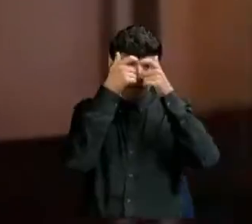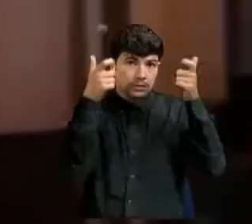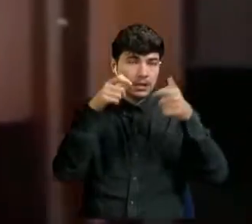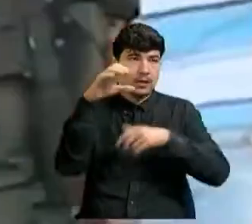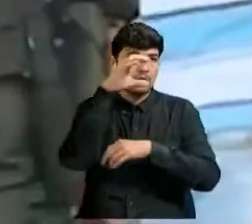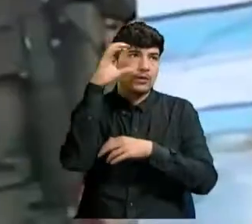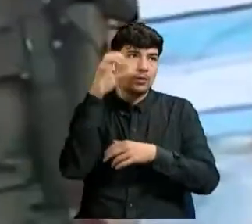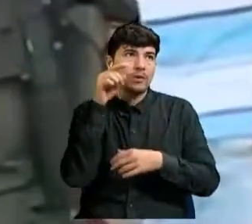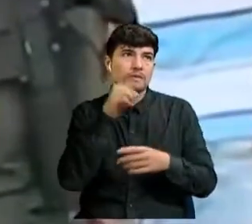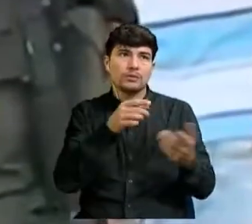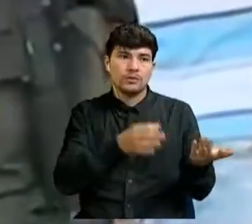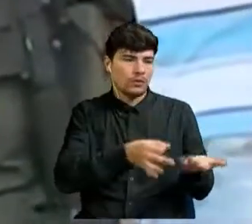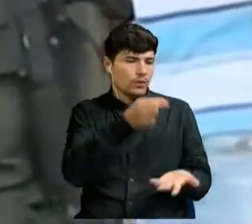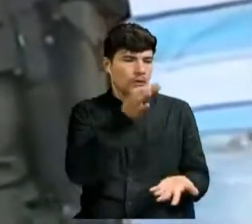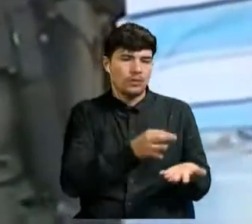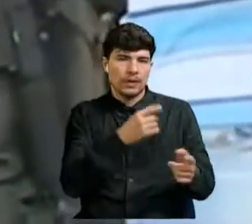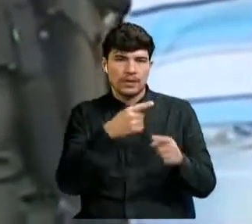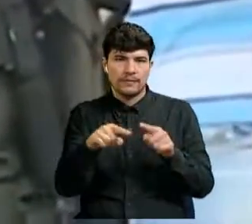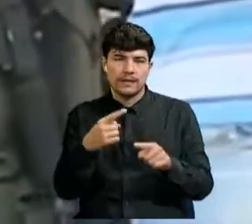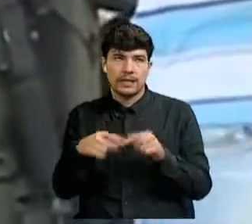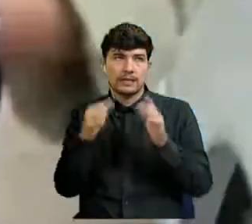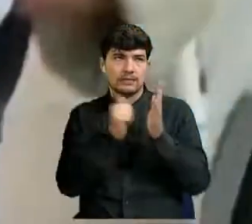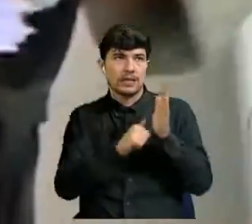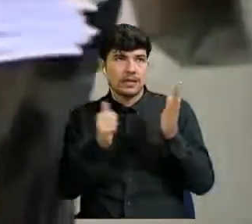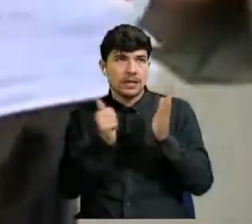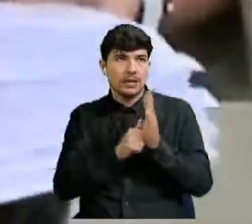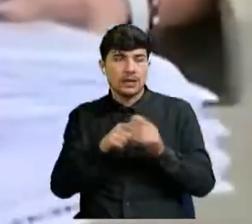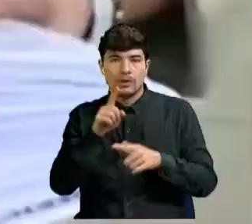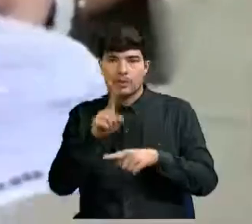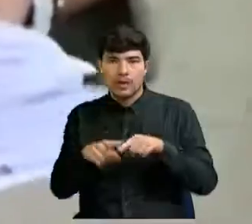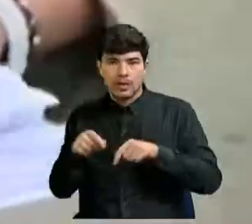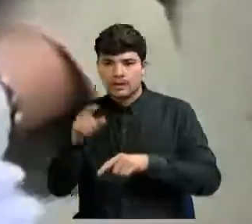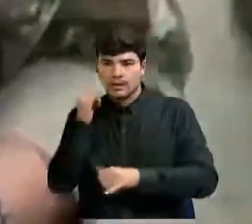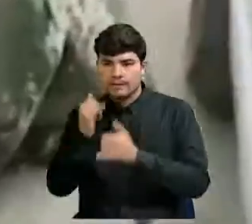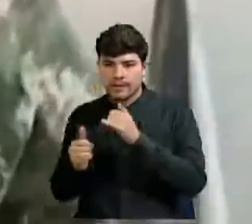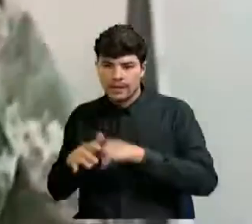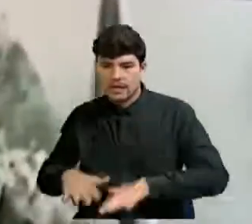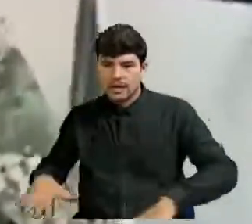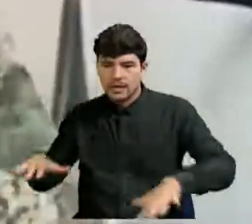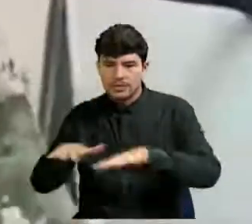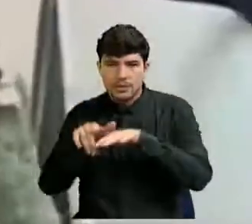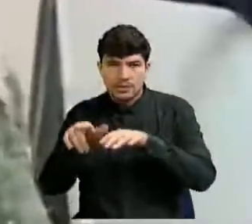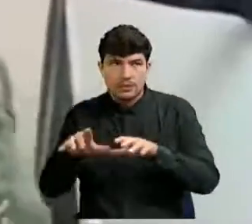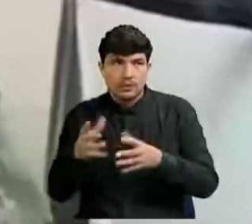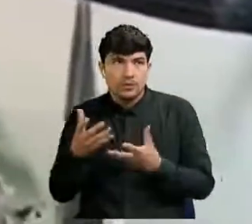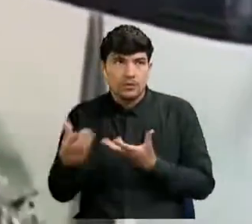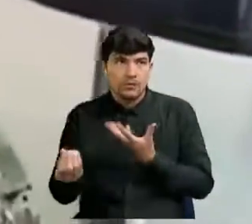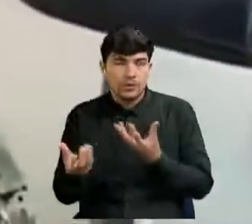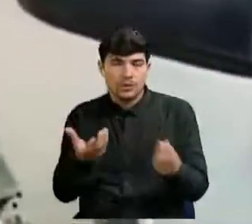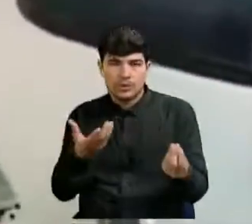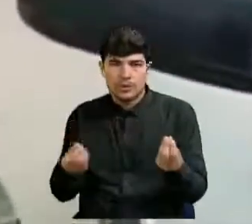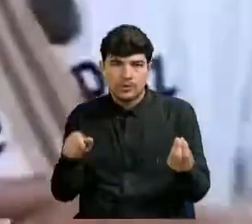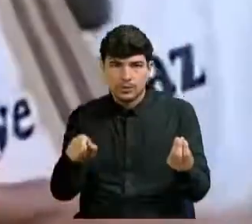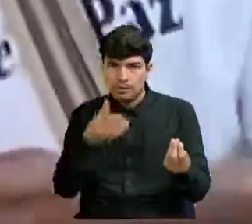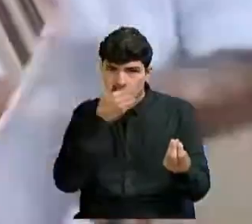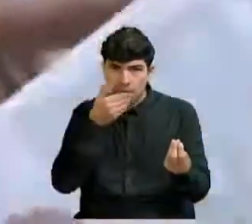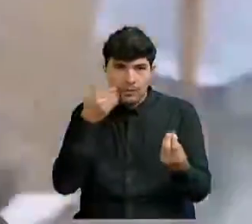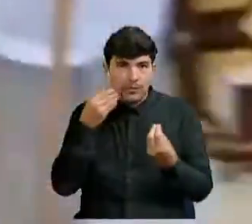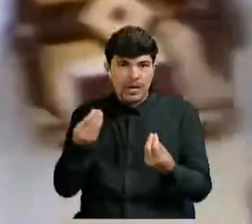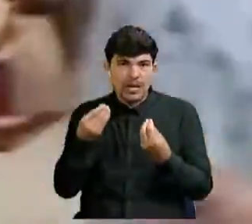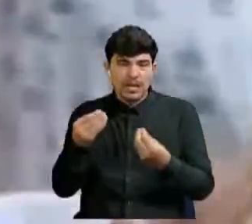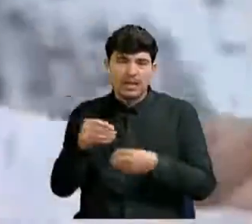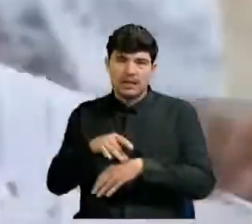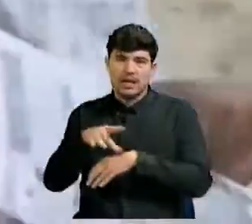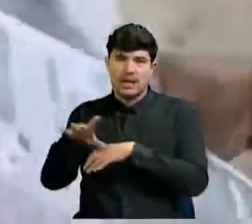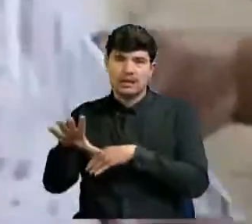ha incumplido en diferentes materias, no ha podido terminar las zonas donde las unidades guerrilleras se concentraron para la dejación de